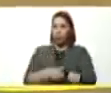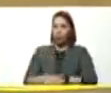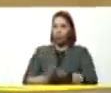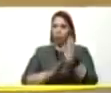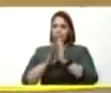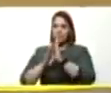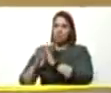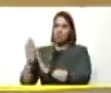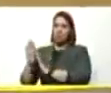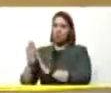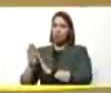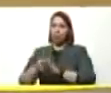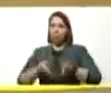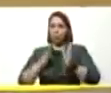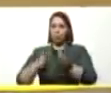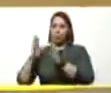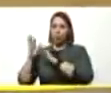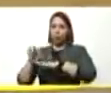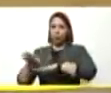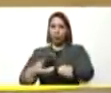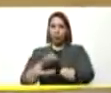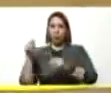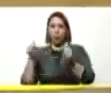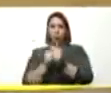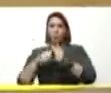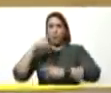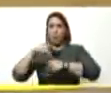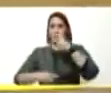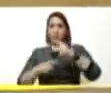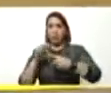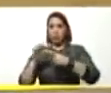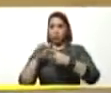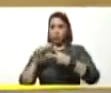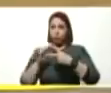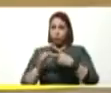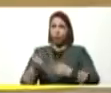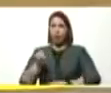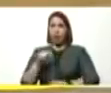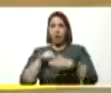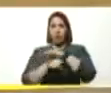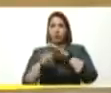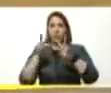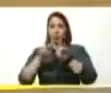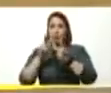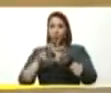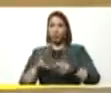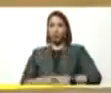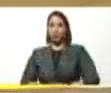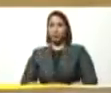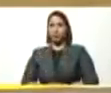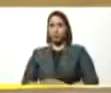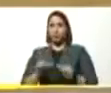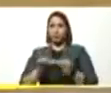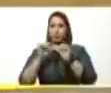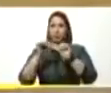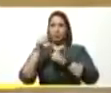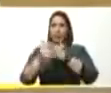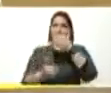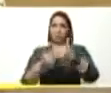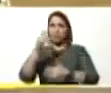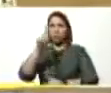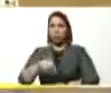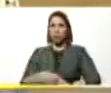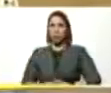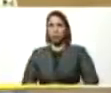de los municipios con la planificación estratégica que se lleva en la Gran Misión Vivienda Venezuela y seguir avanzando también con